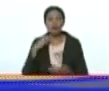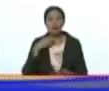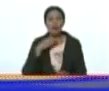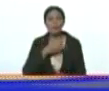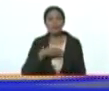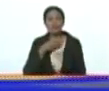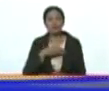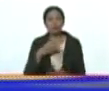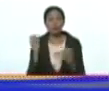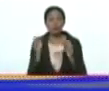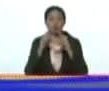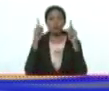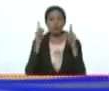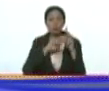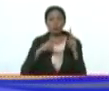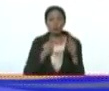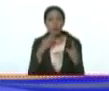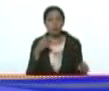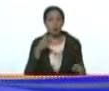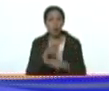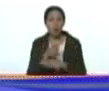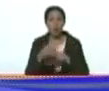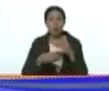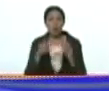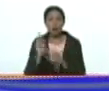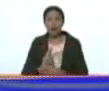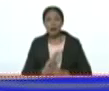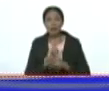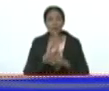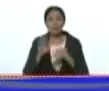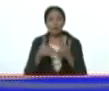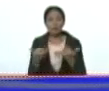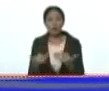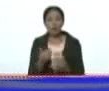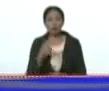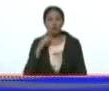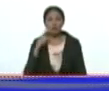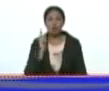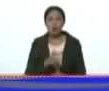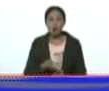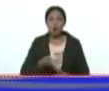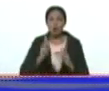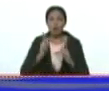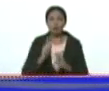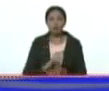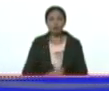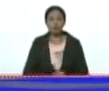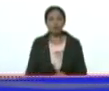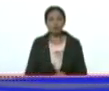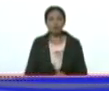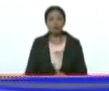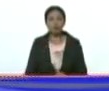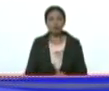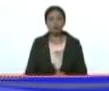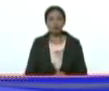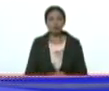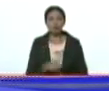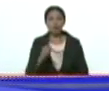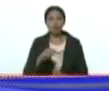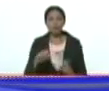Milagro. Nosotros vamos rápidamente, he dado la orden de